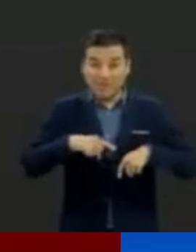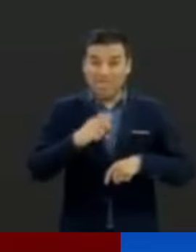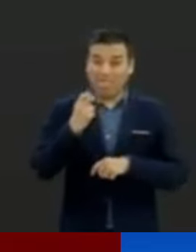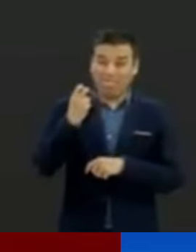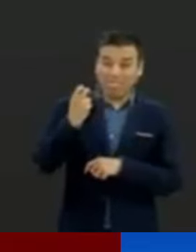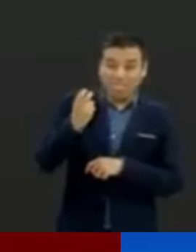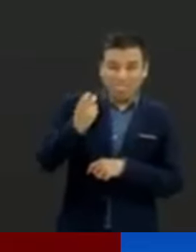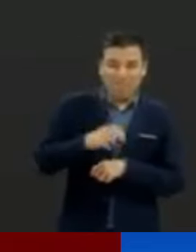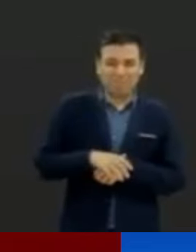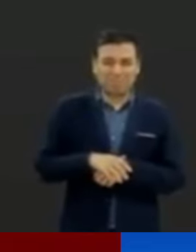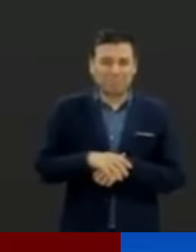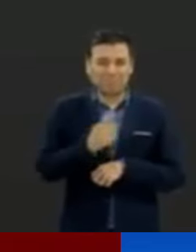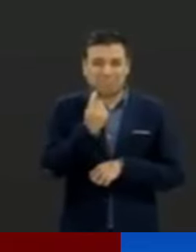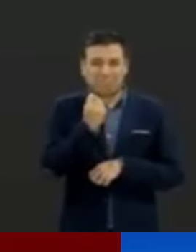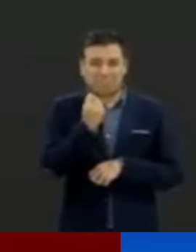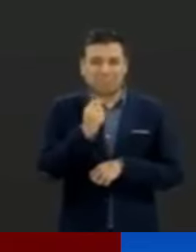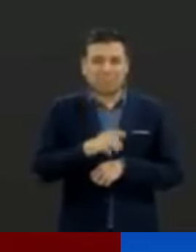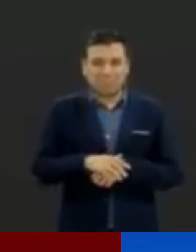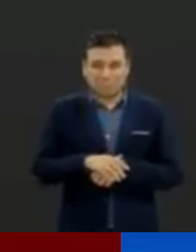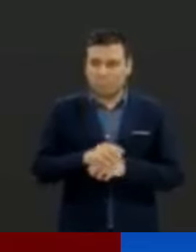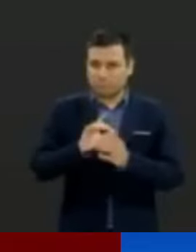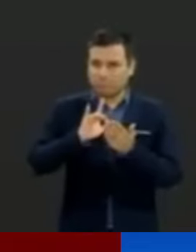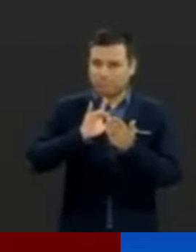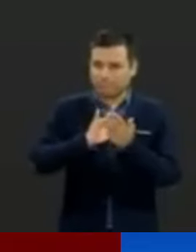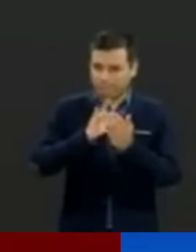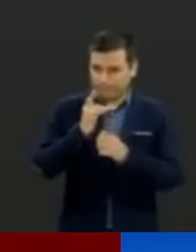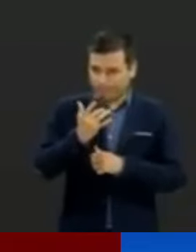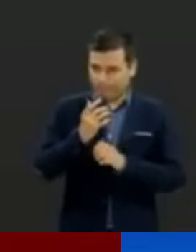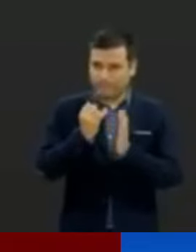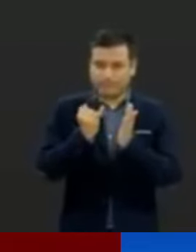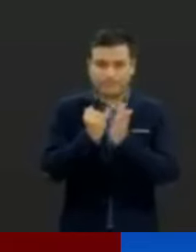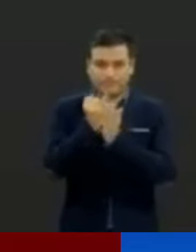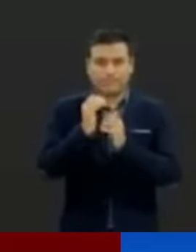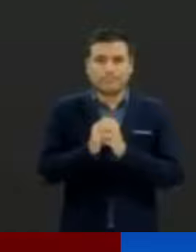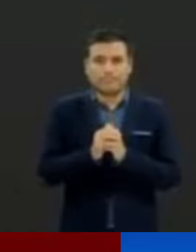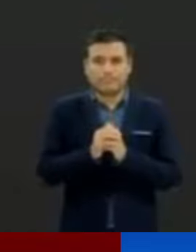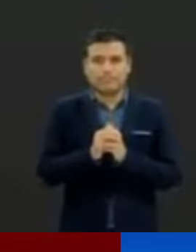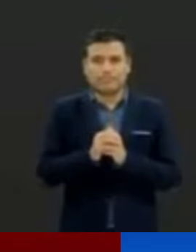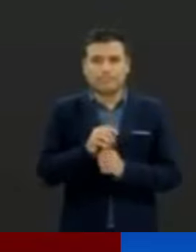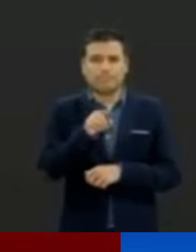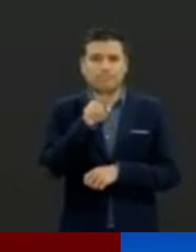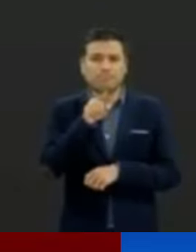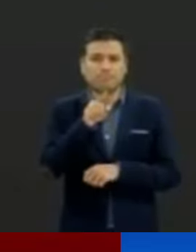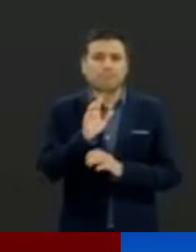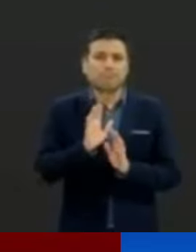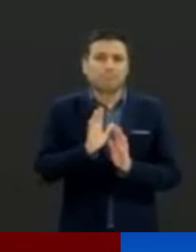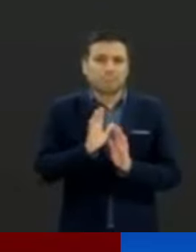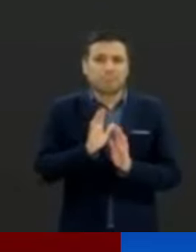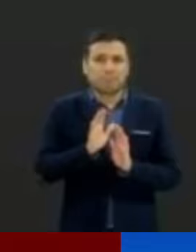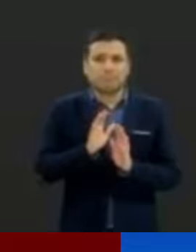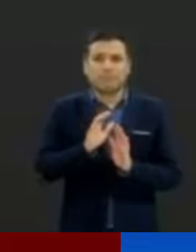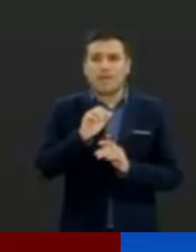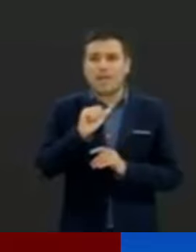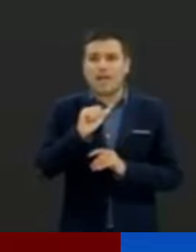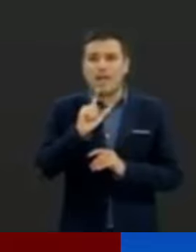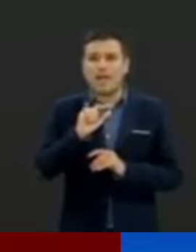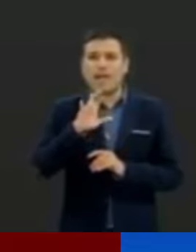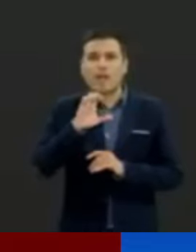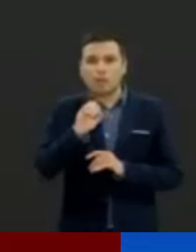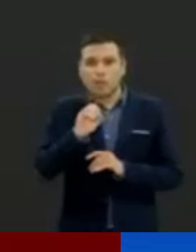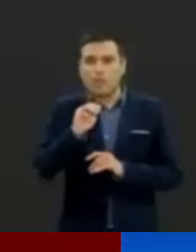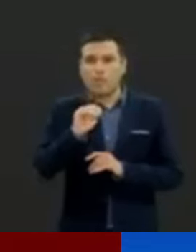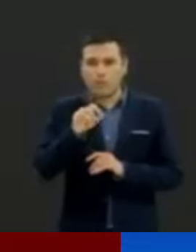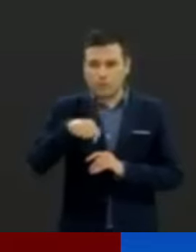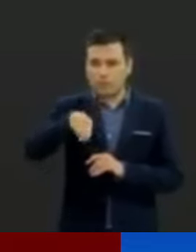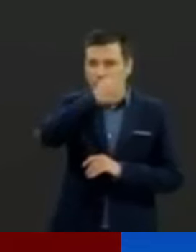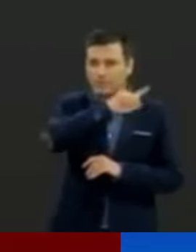Moreno. Y nos congratulamos por la resolución y que se vaya a dormir con alguna pesadilla que es Alejandro Moreno, porque les vamos a seguir